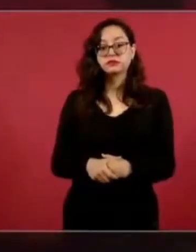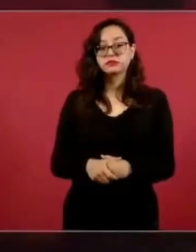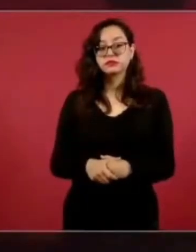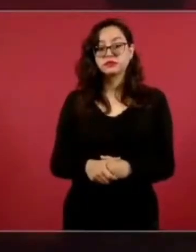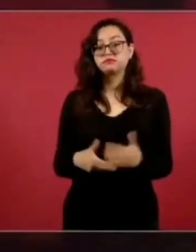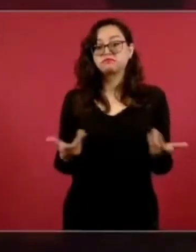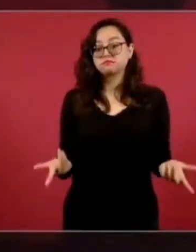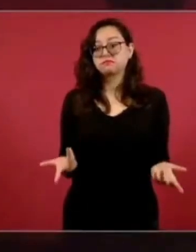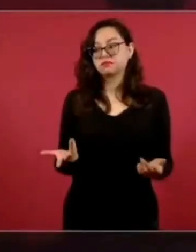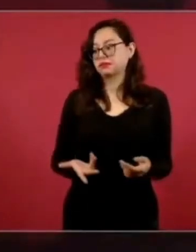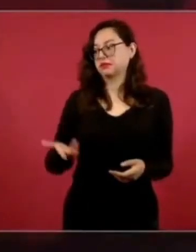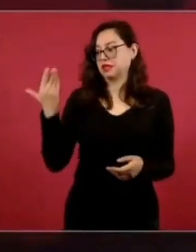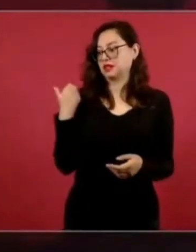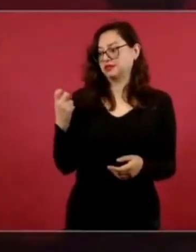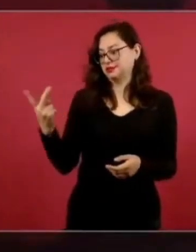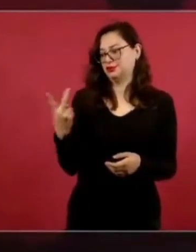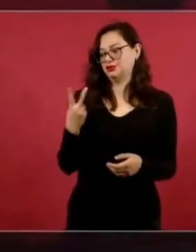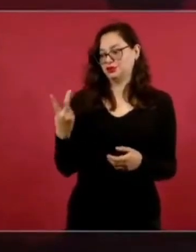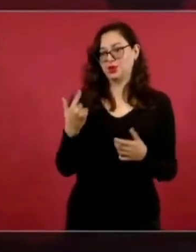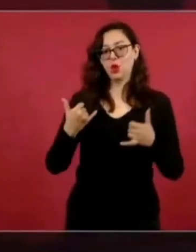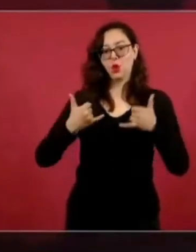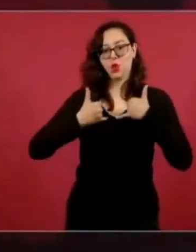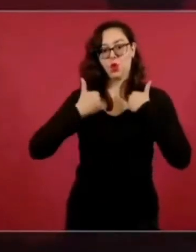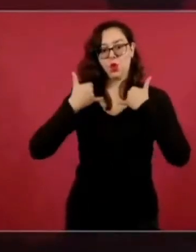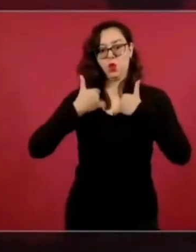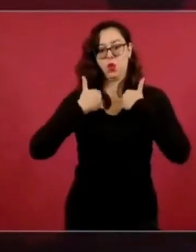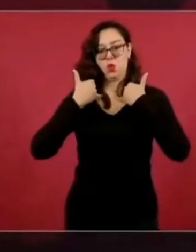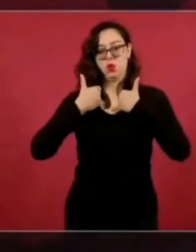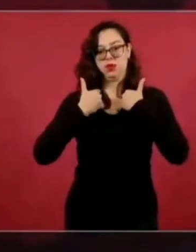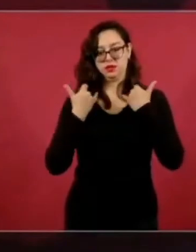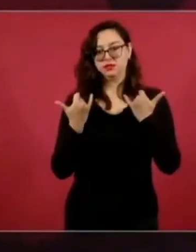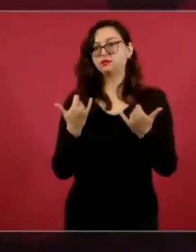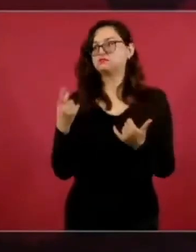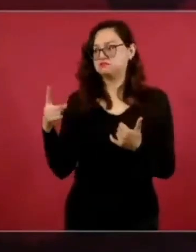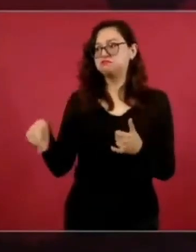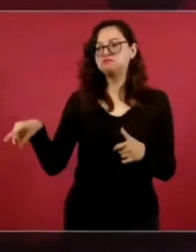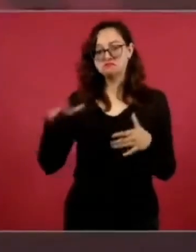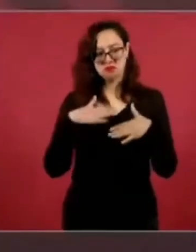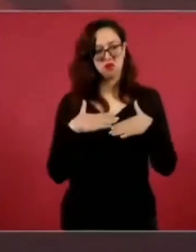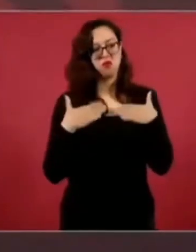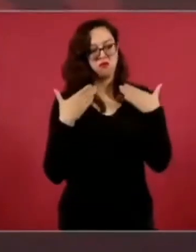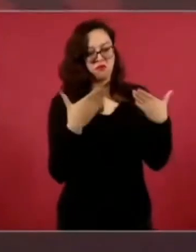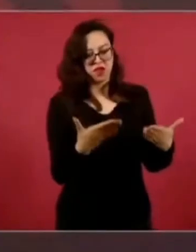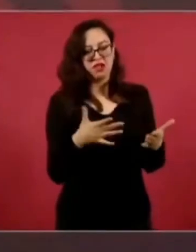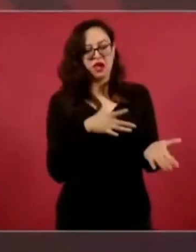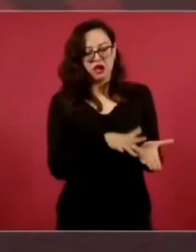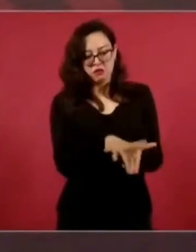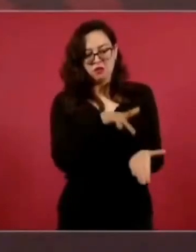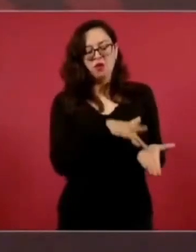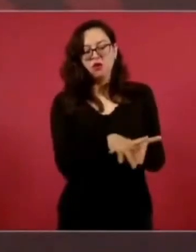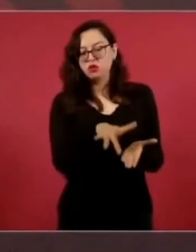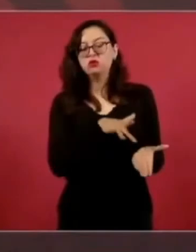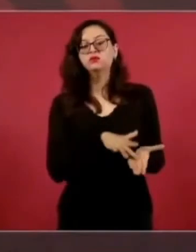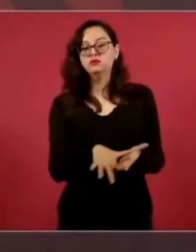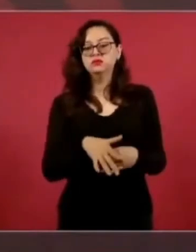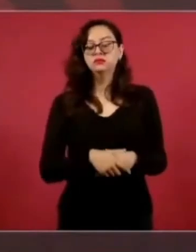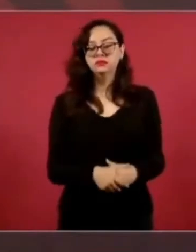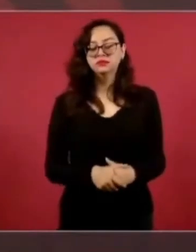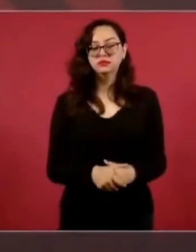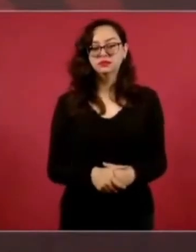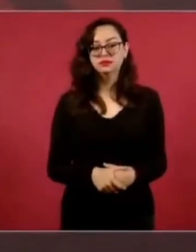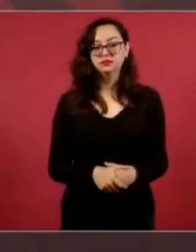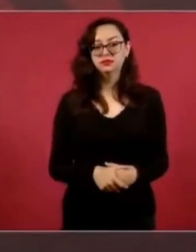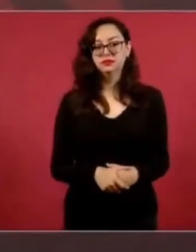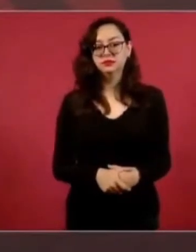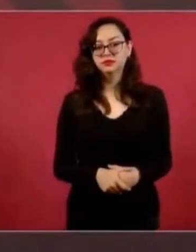nosotros jóvenes, él nos dio su confianza, nos dio su apoyo y